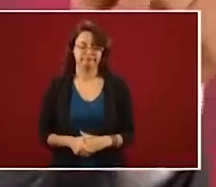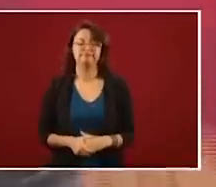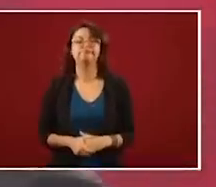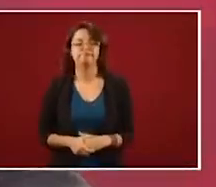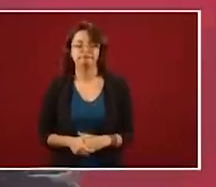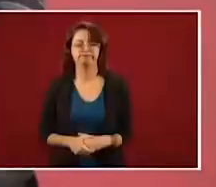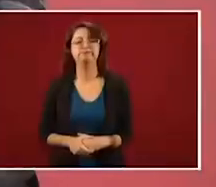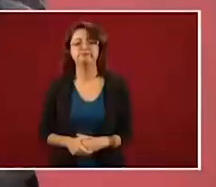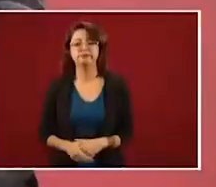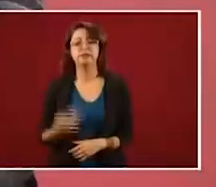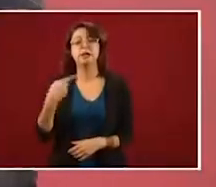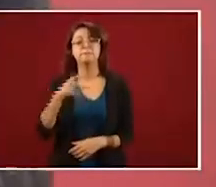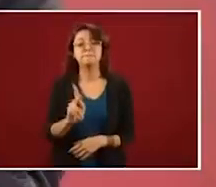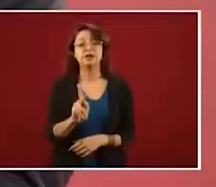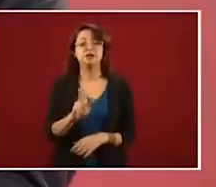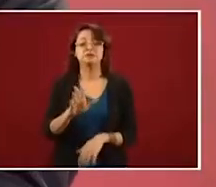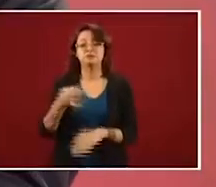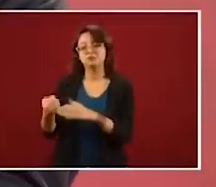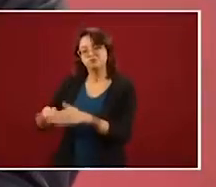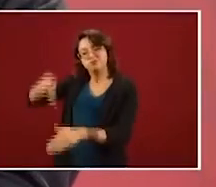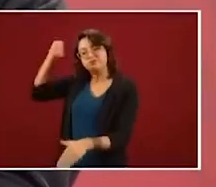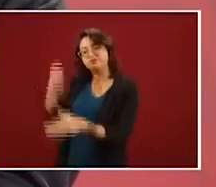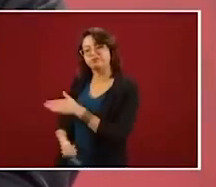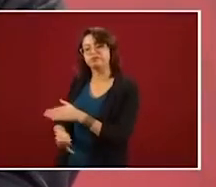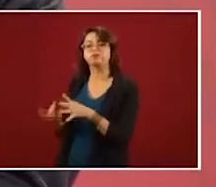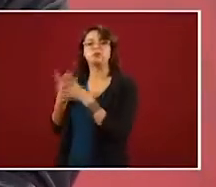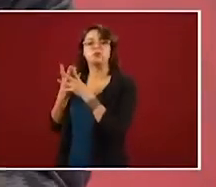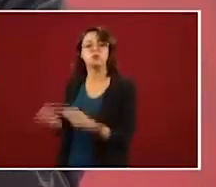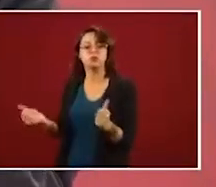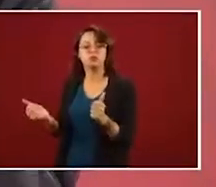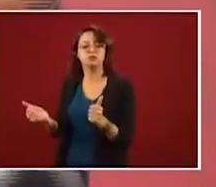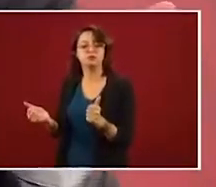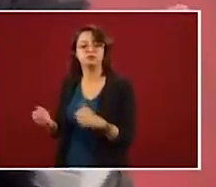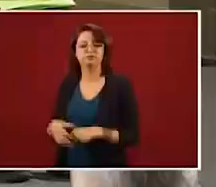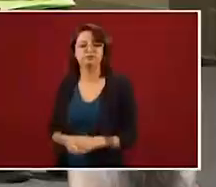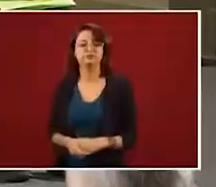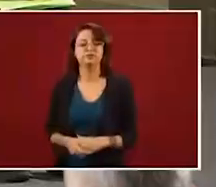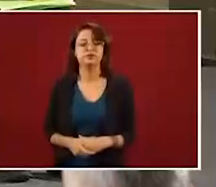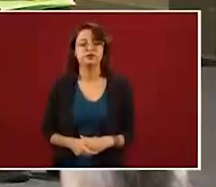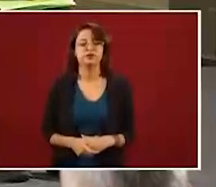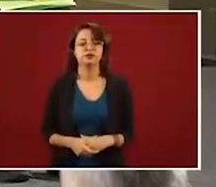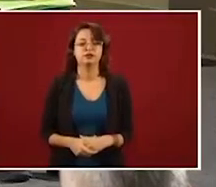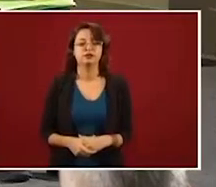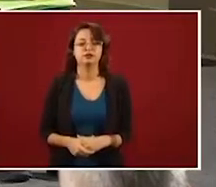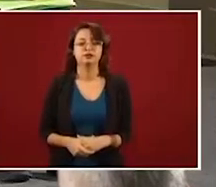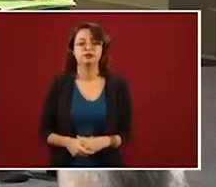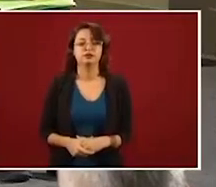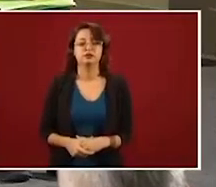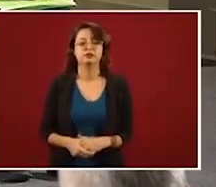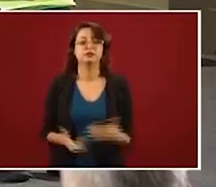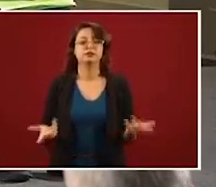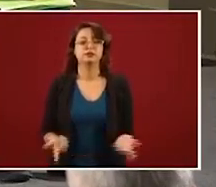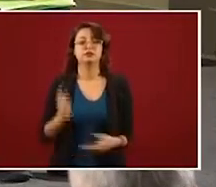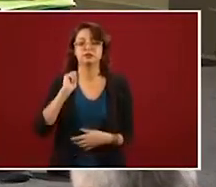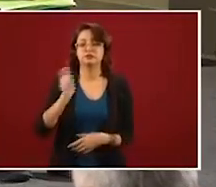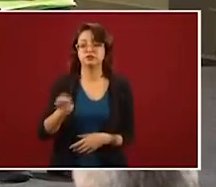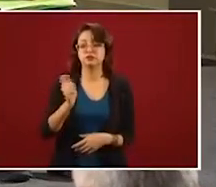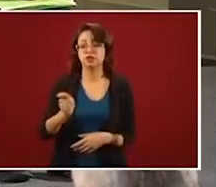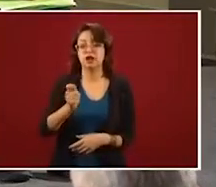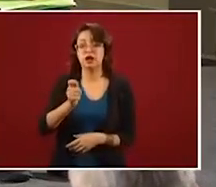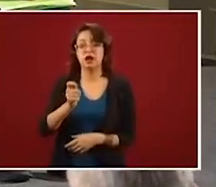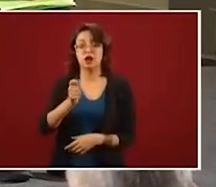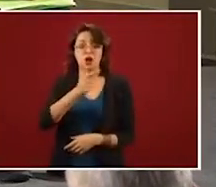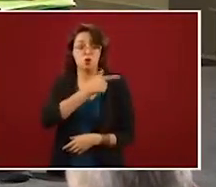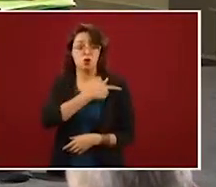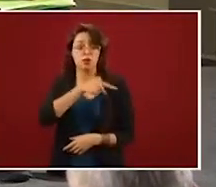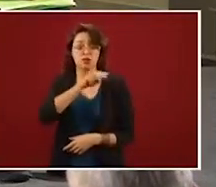pero es ir al fondo del asunto. No quiere decir que no va a llegar la Guardia Nacional, va a llegar la Guardia